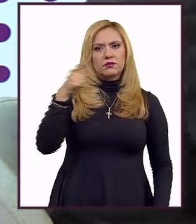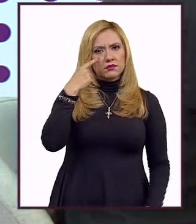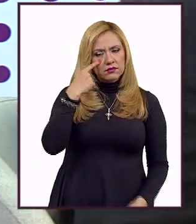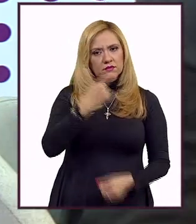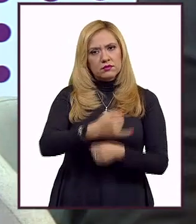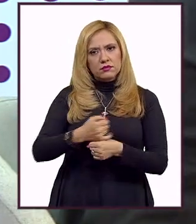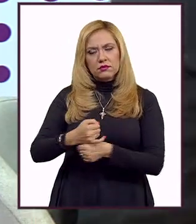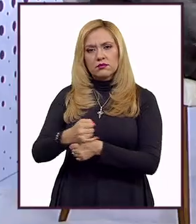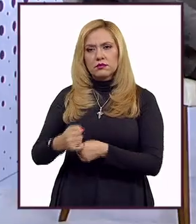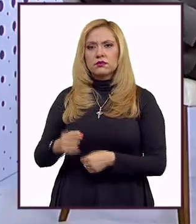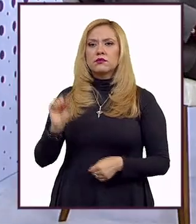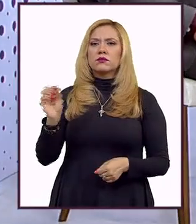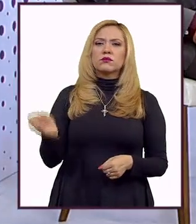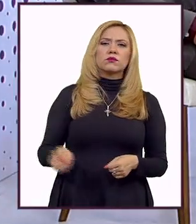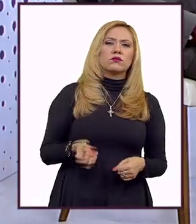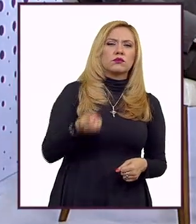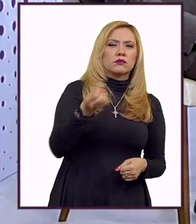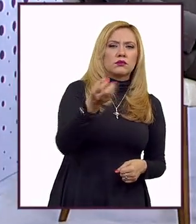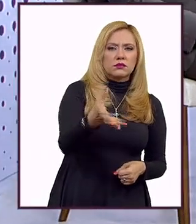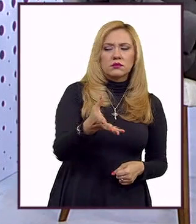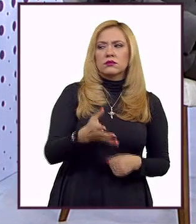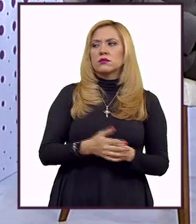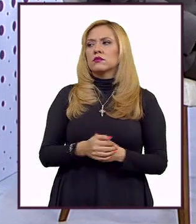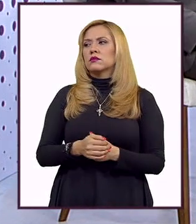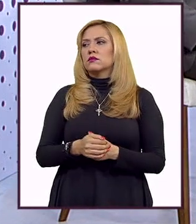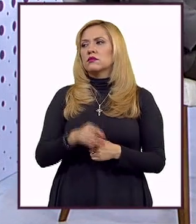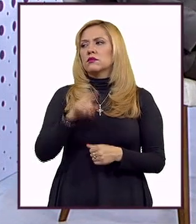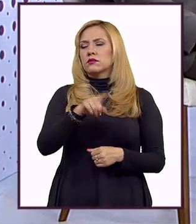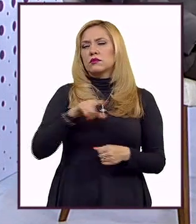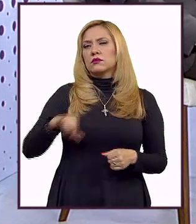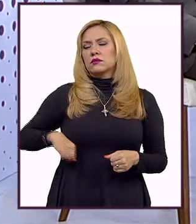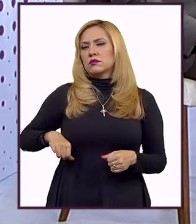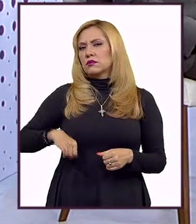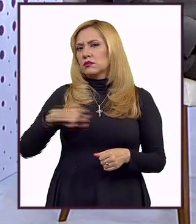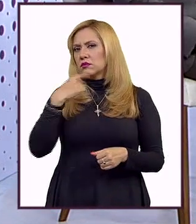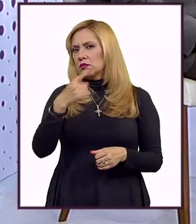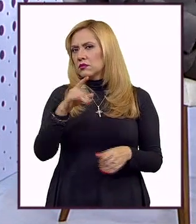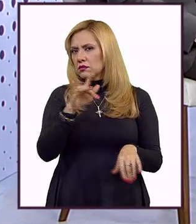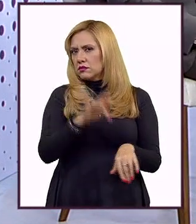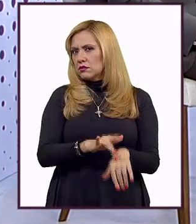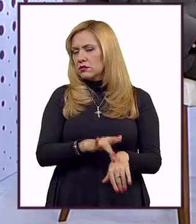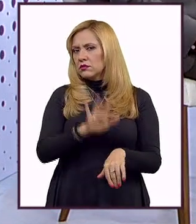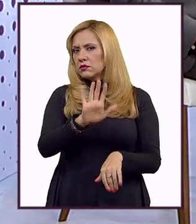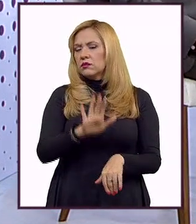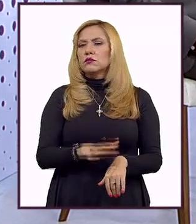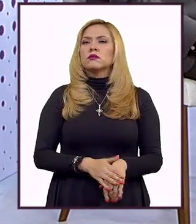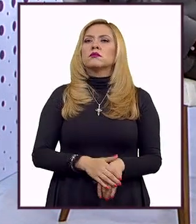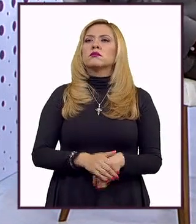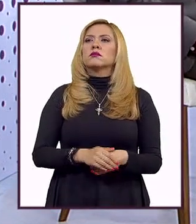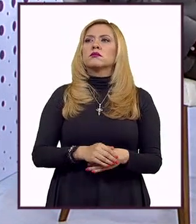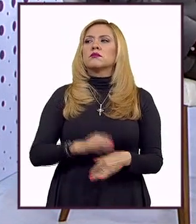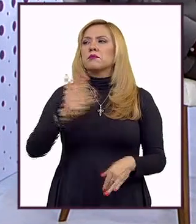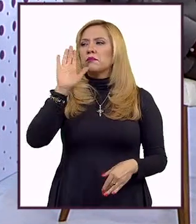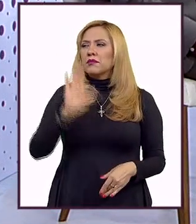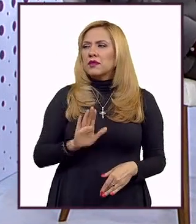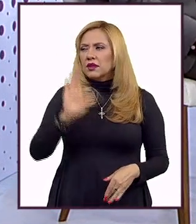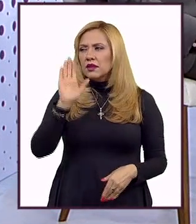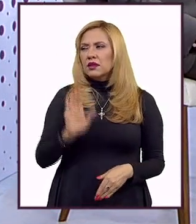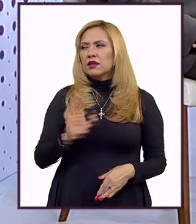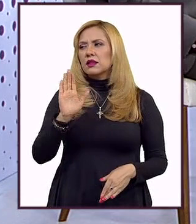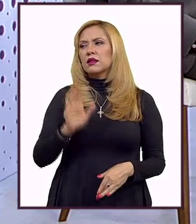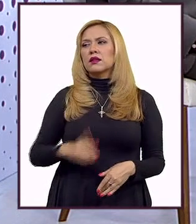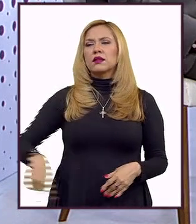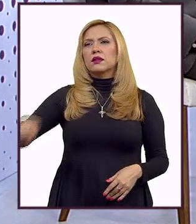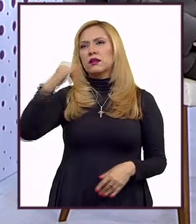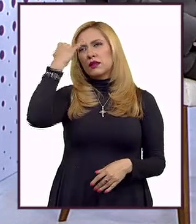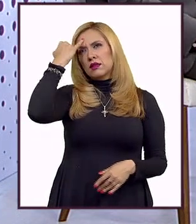Sí. nada más agregar rápido, que creo que tocas un punto muy interesante y en un bloque anterior comentábamos, al parecer hay como un